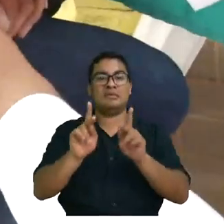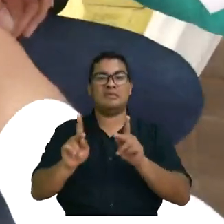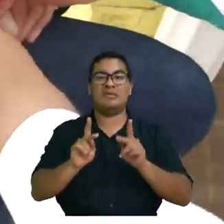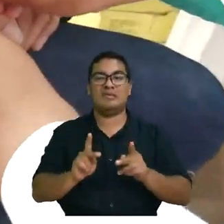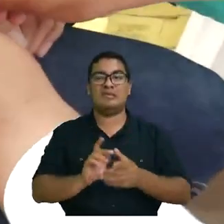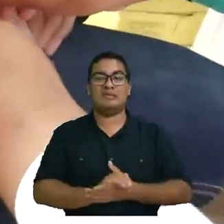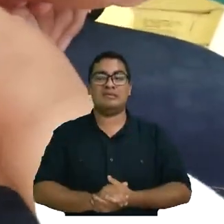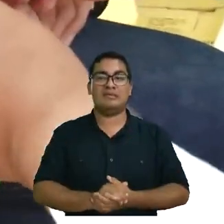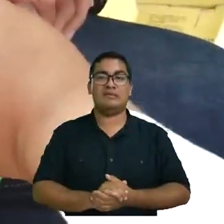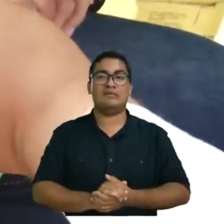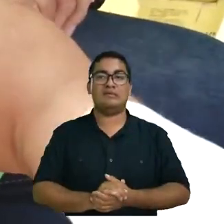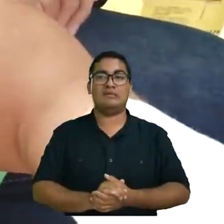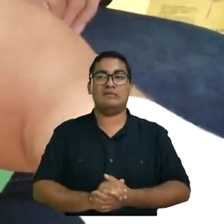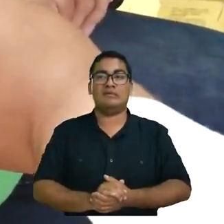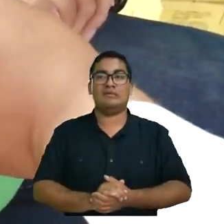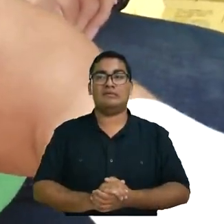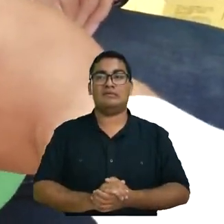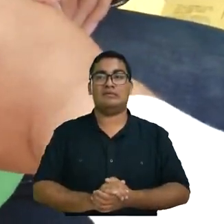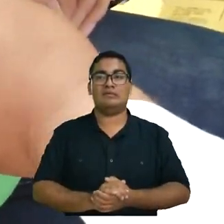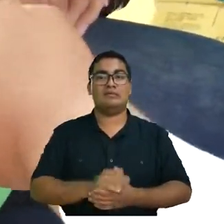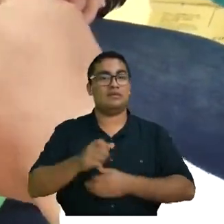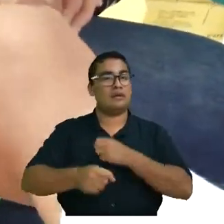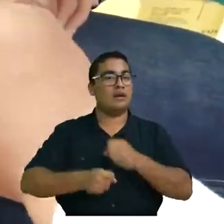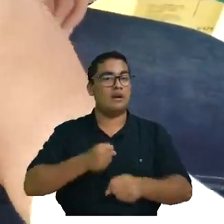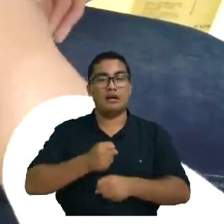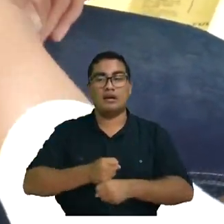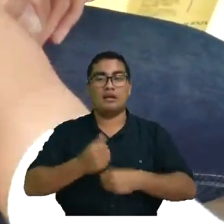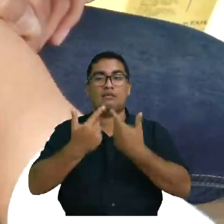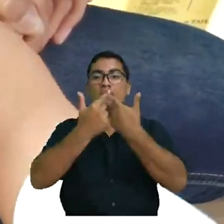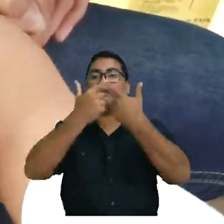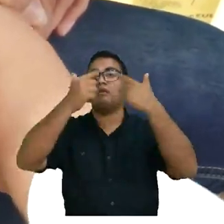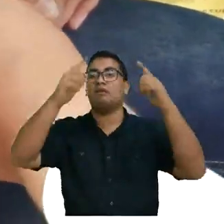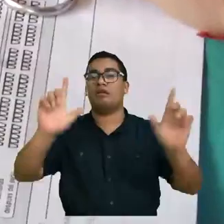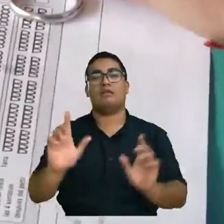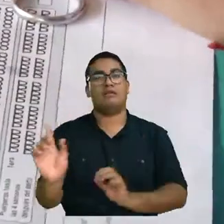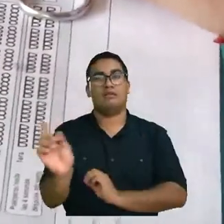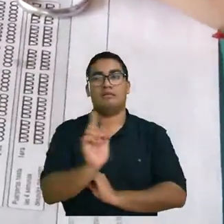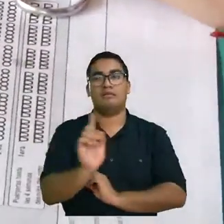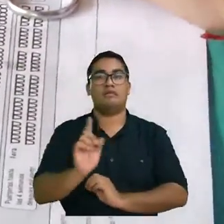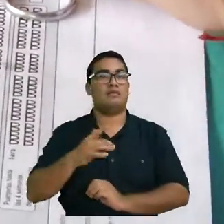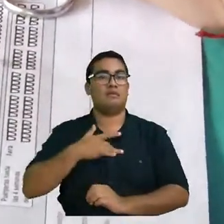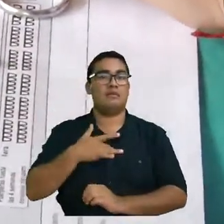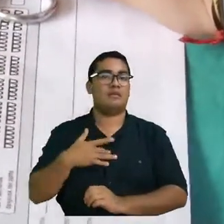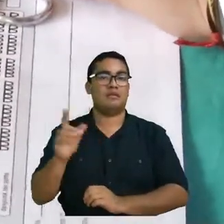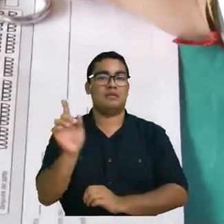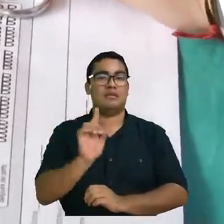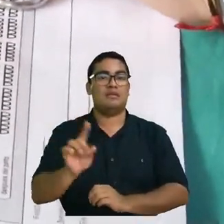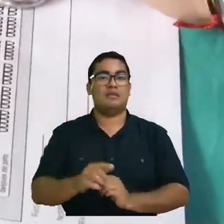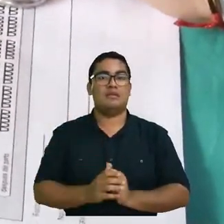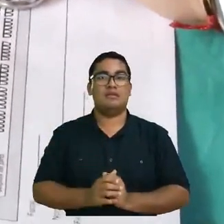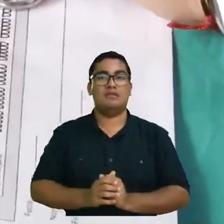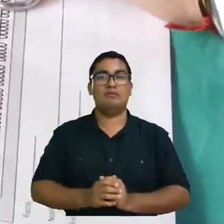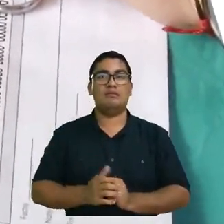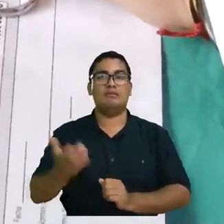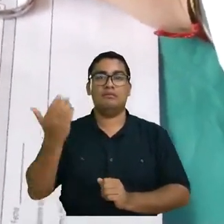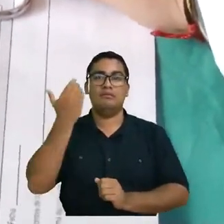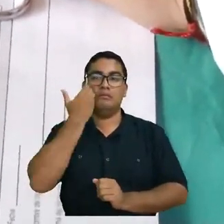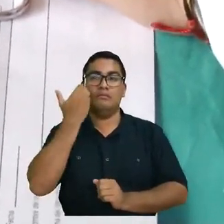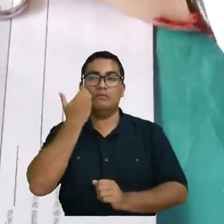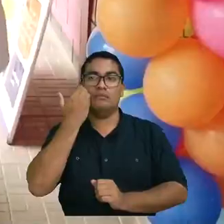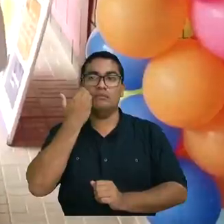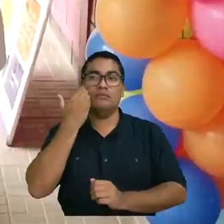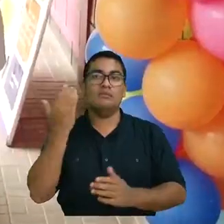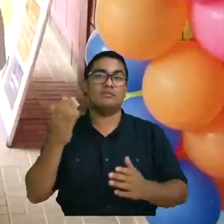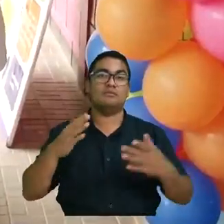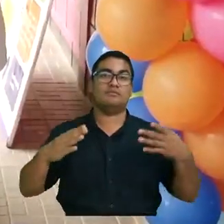la ofertamos libremente todo el año de manera rutinaria porque no es necesaria. Yeah. Las enfermedades en la época